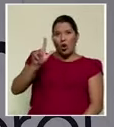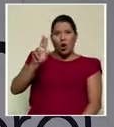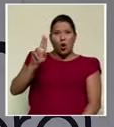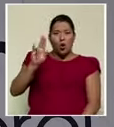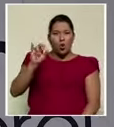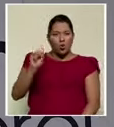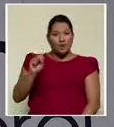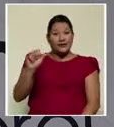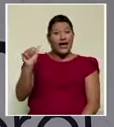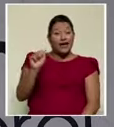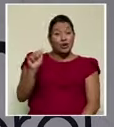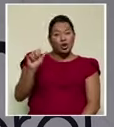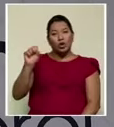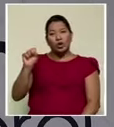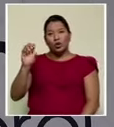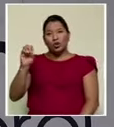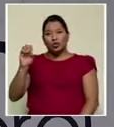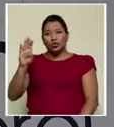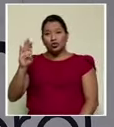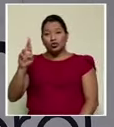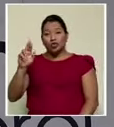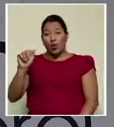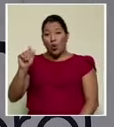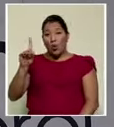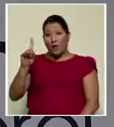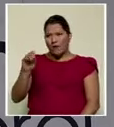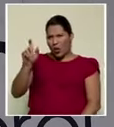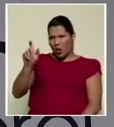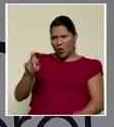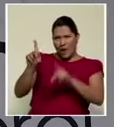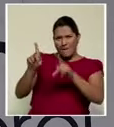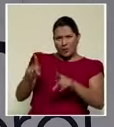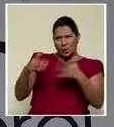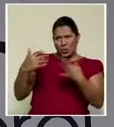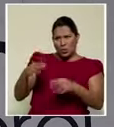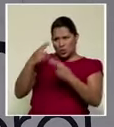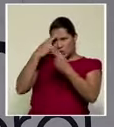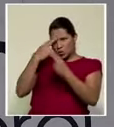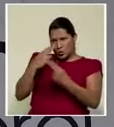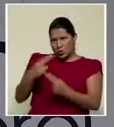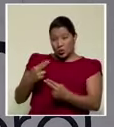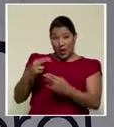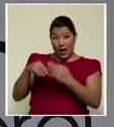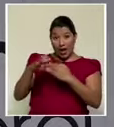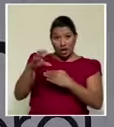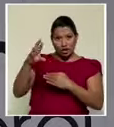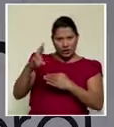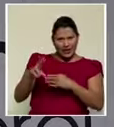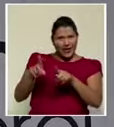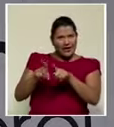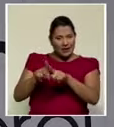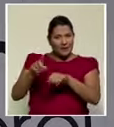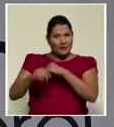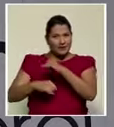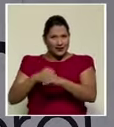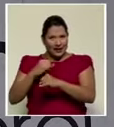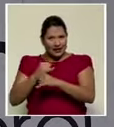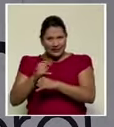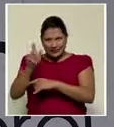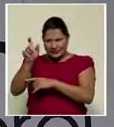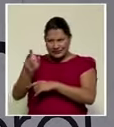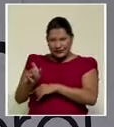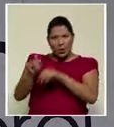alguien particularmente respetado a nivel nacional e internacional. Es una figura también muy